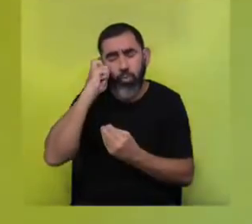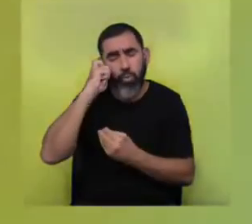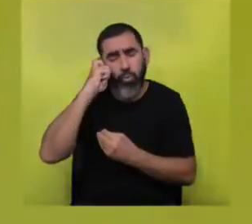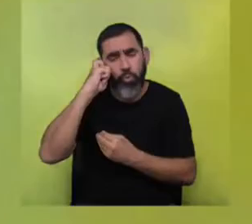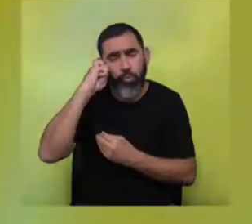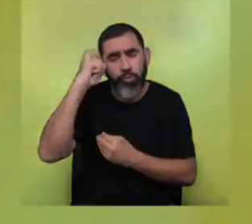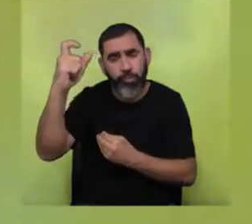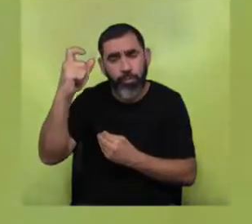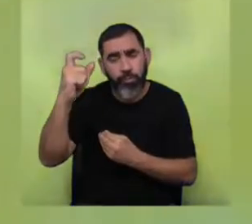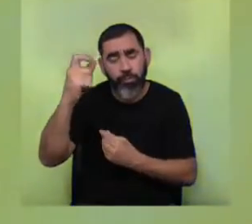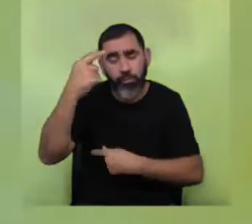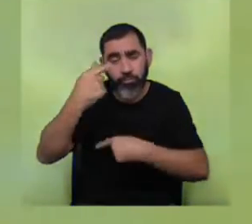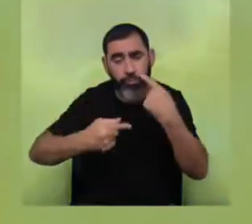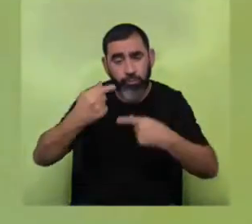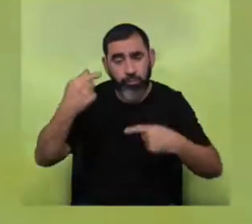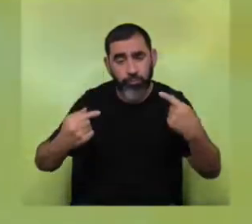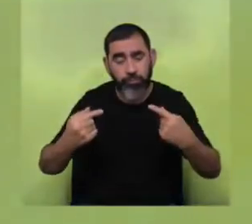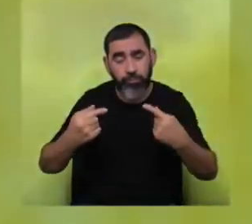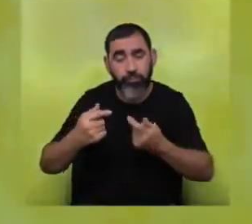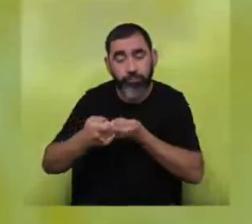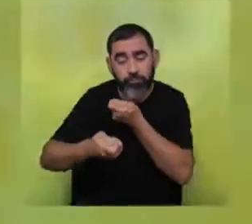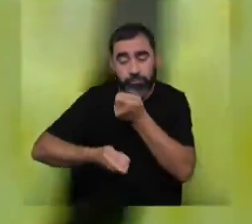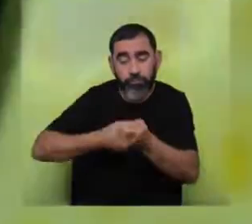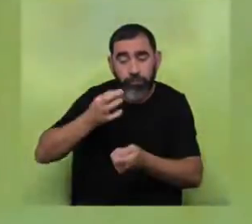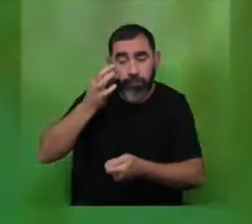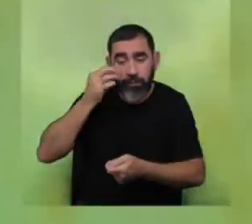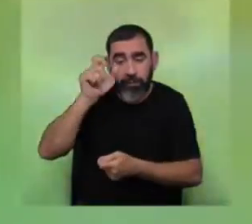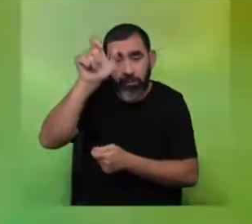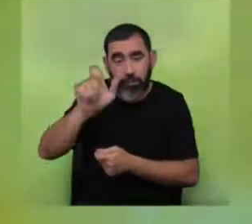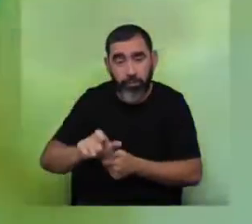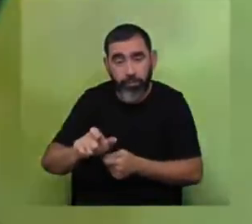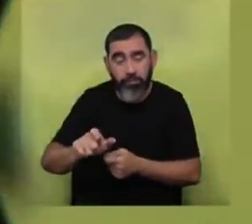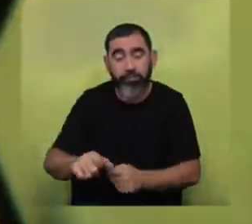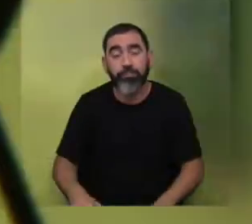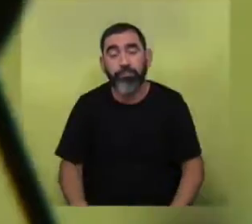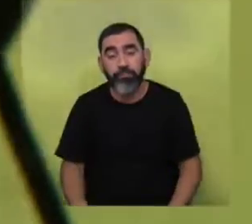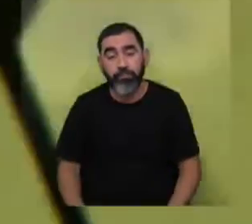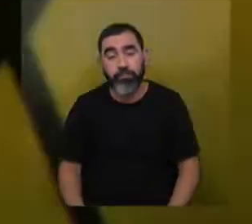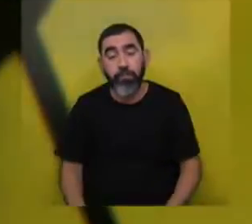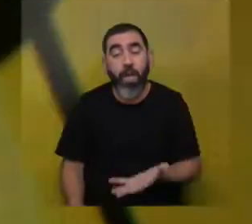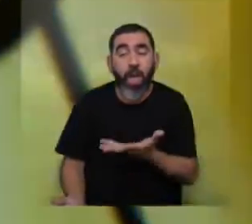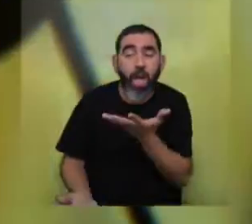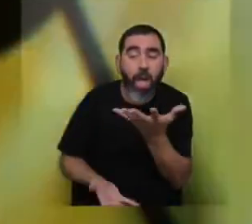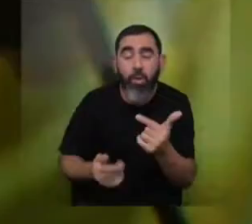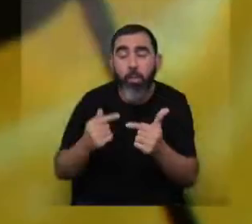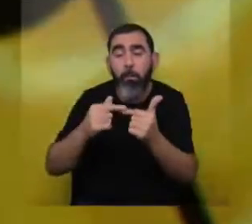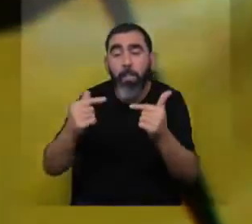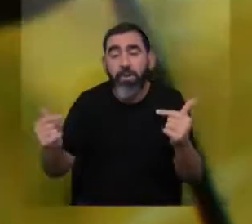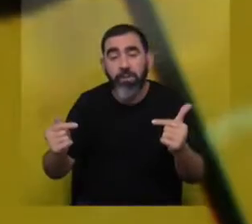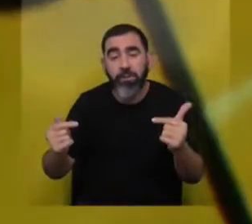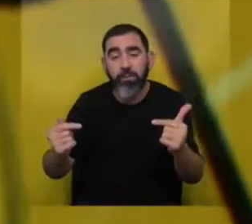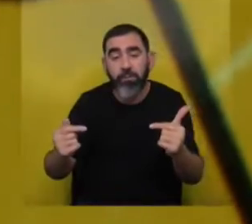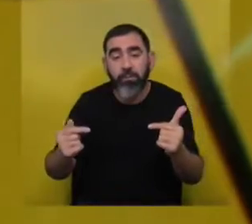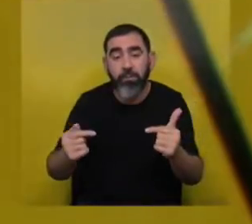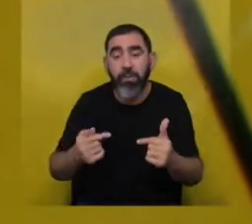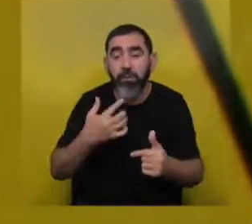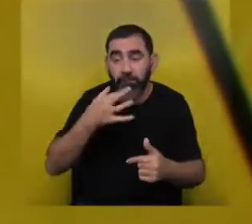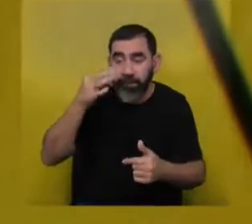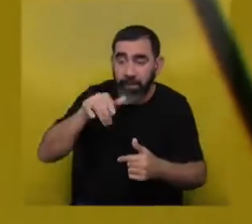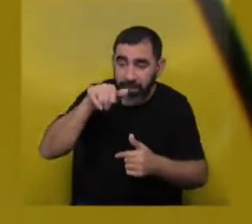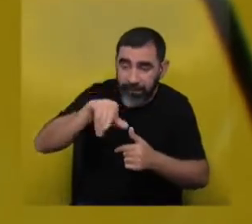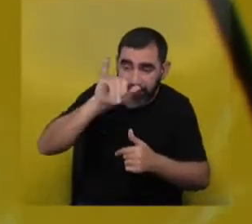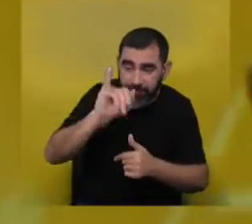conocimiento y de herramientas sumado a los testimonios y a lo que puede haber de material para decir